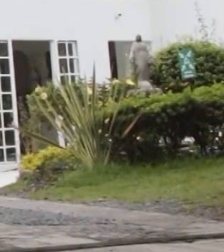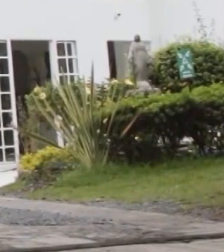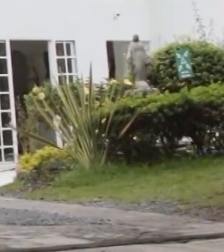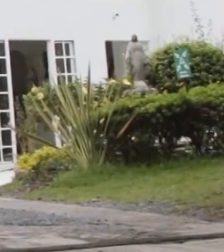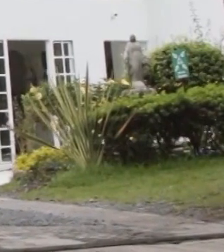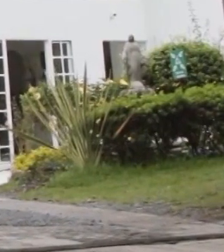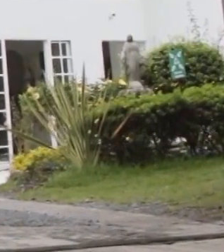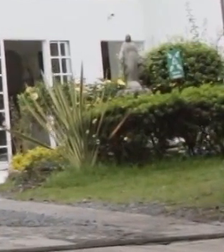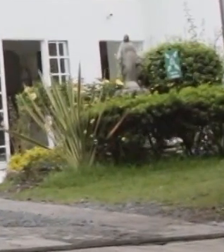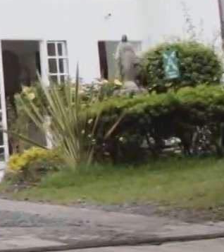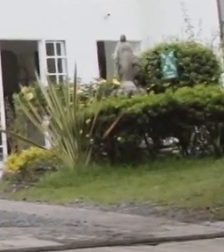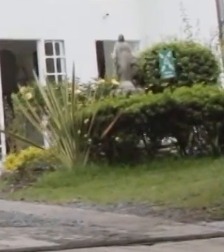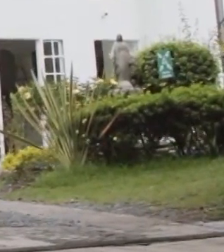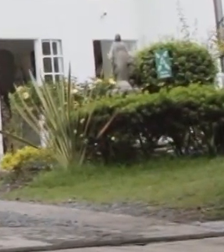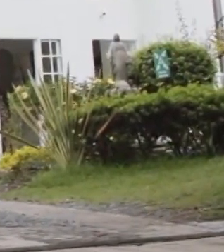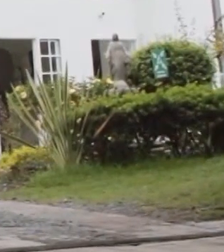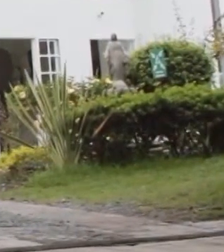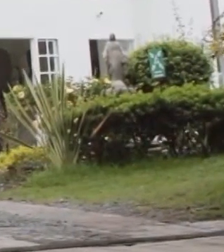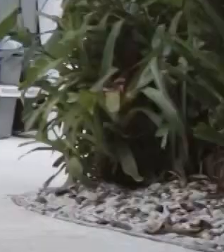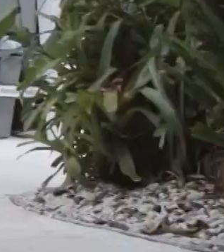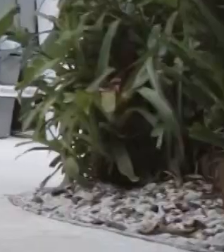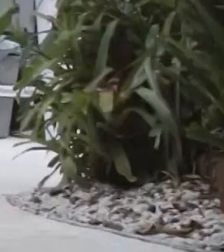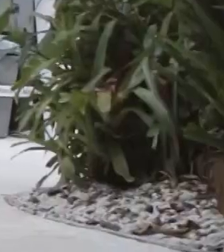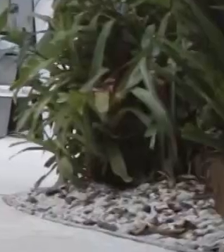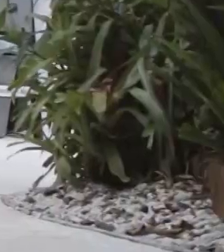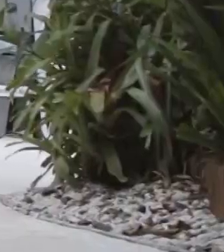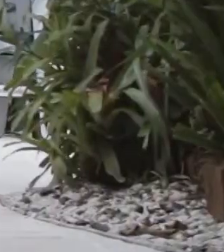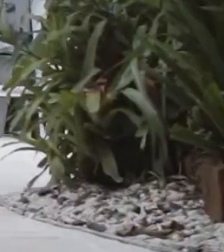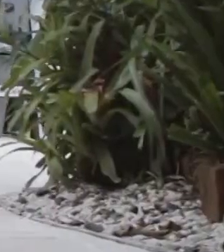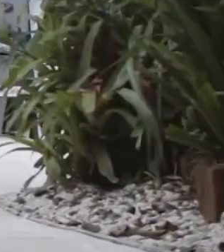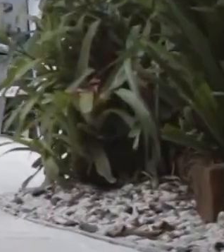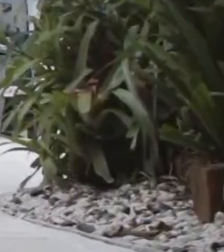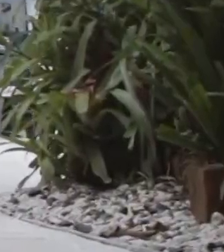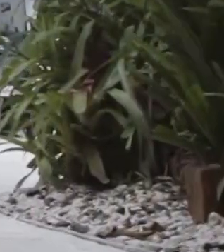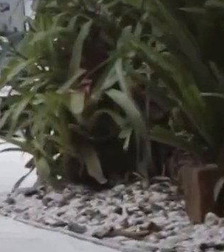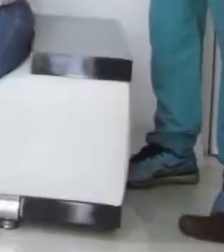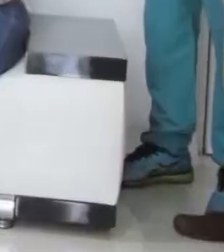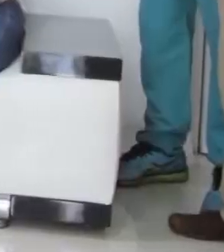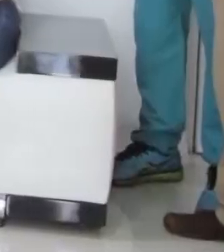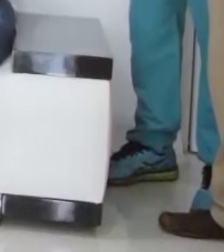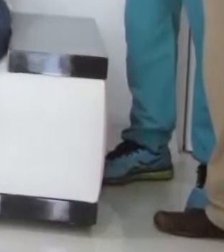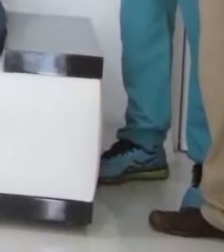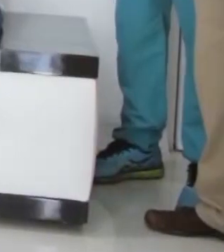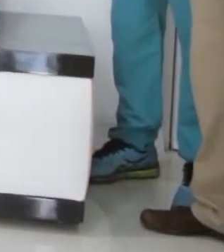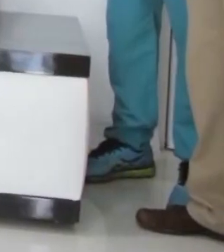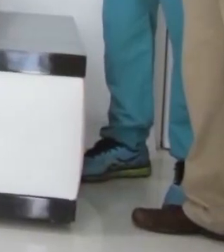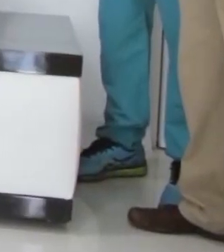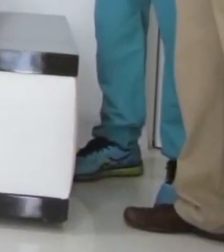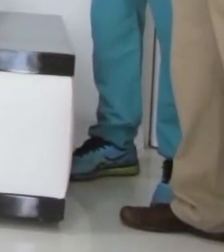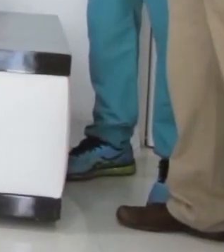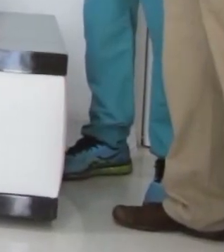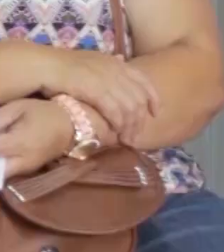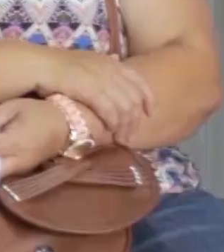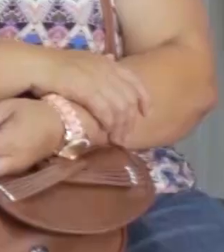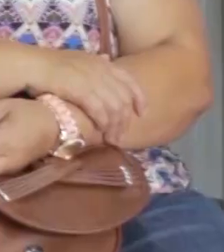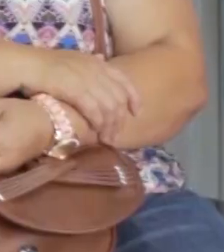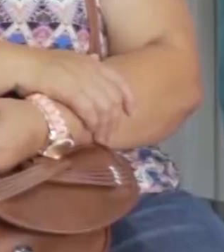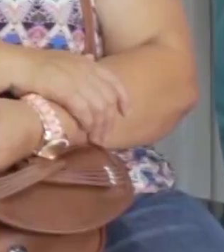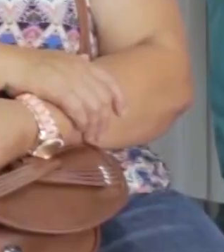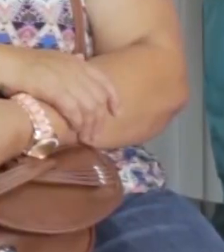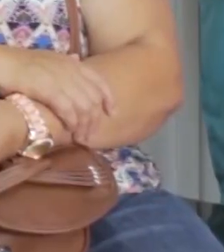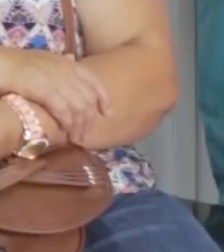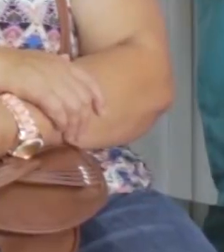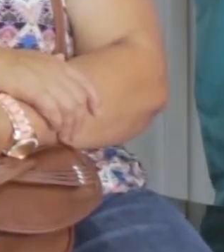partes de la salud doctor rojas un nuevo modelo de prestación de servicios médicos integrales donde la consulta